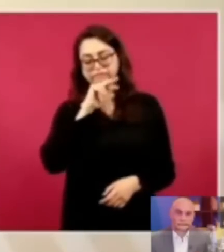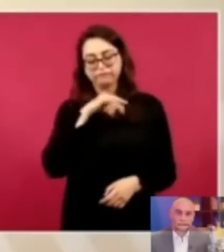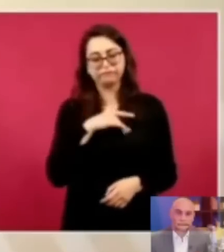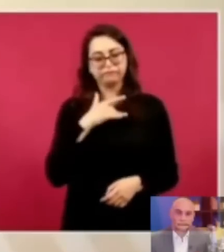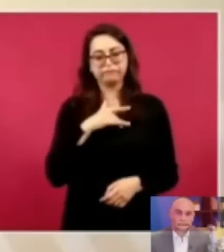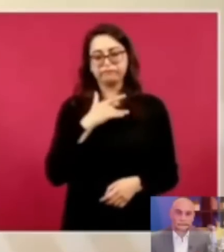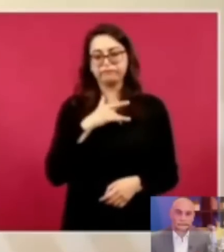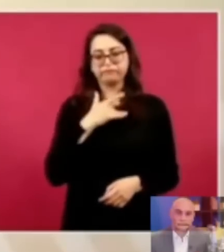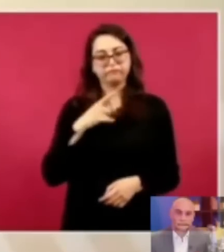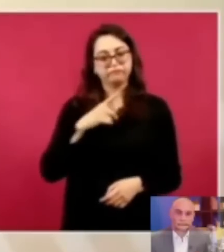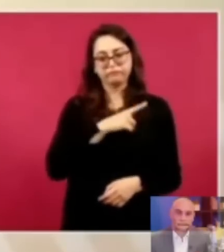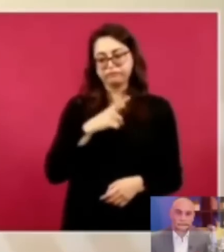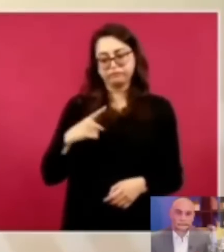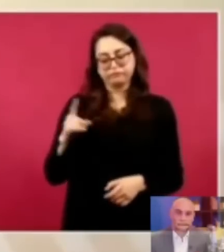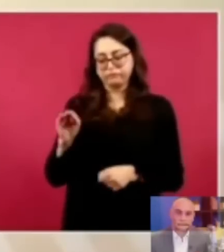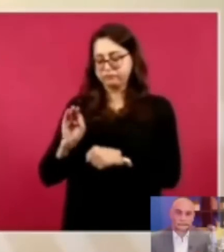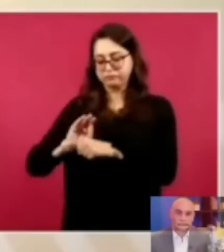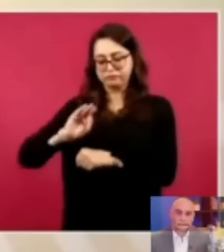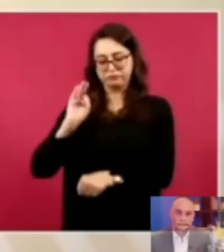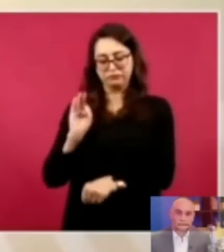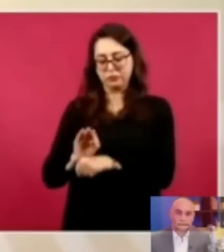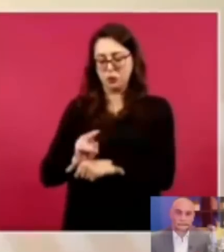acciones de